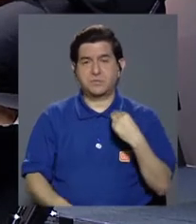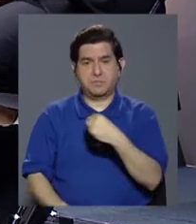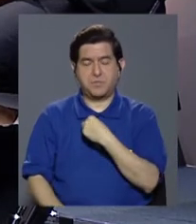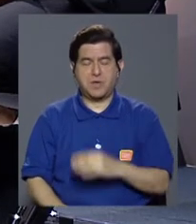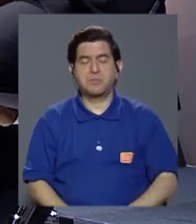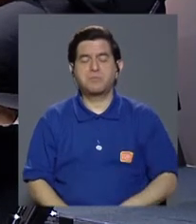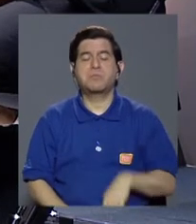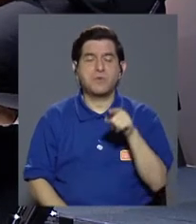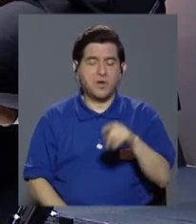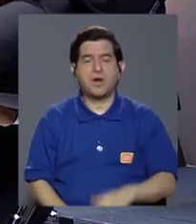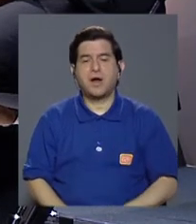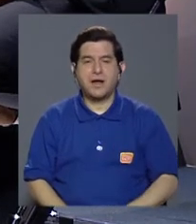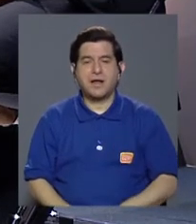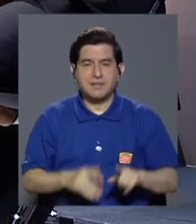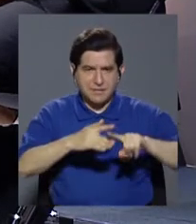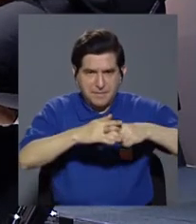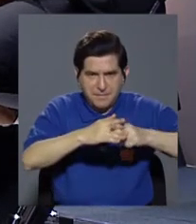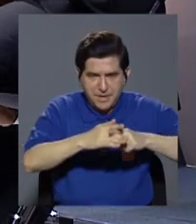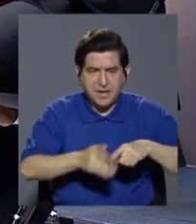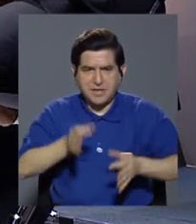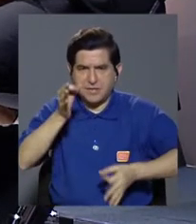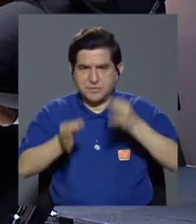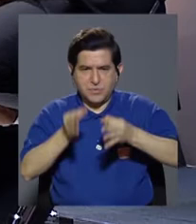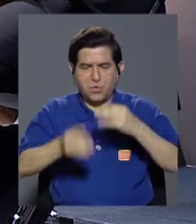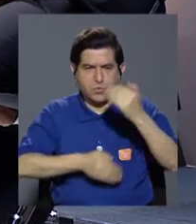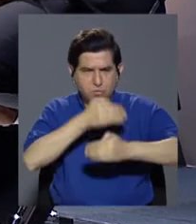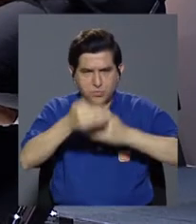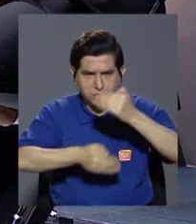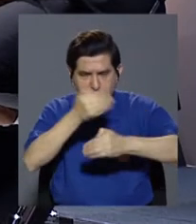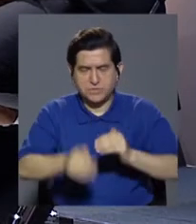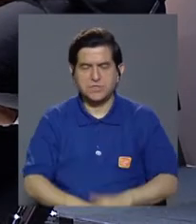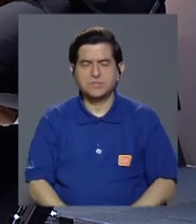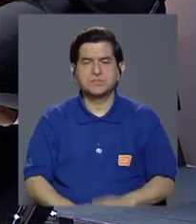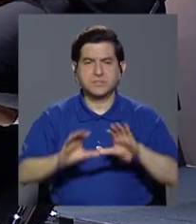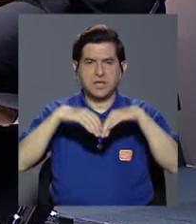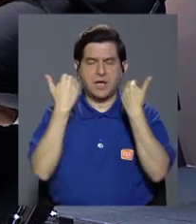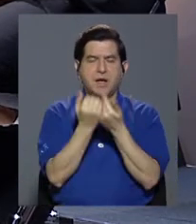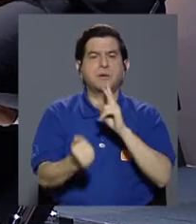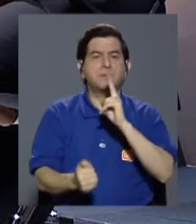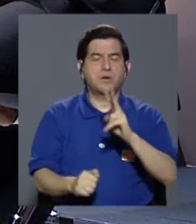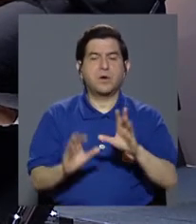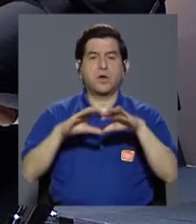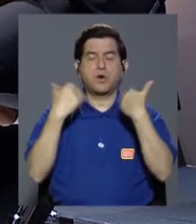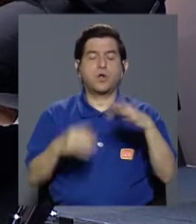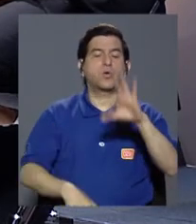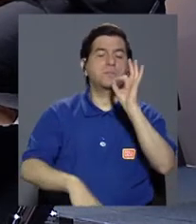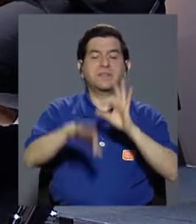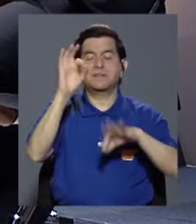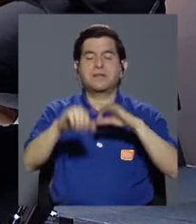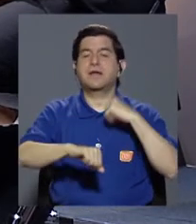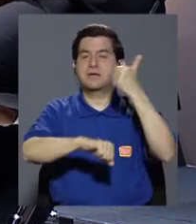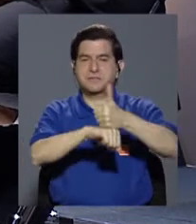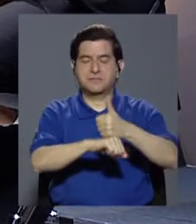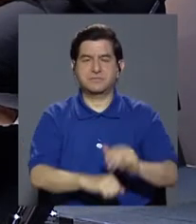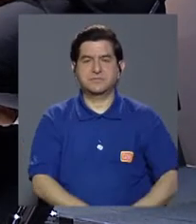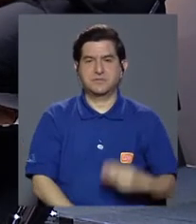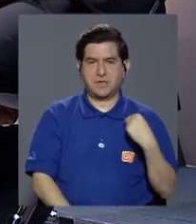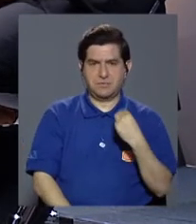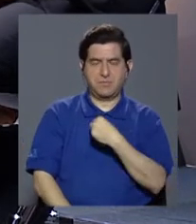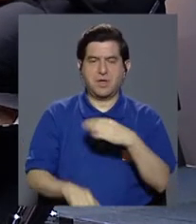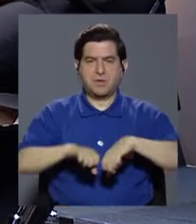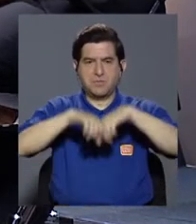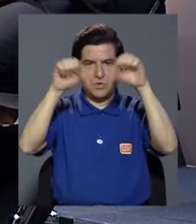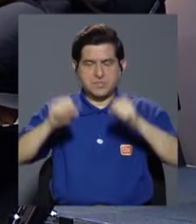mecanismos de justicia transicional para crear la comisión de la verdad se creó un comité de escogencia con delegados del